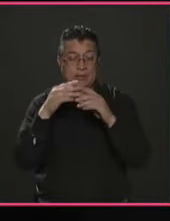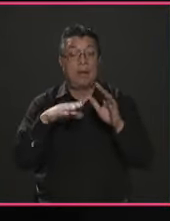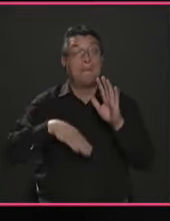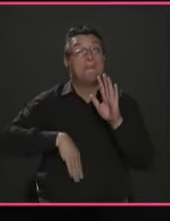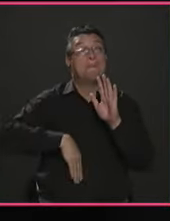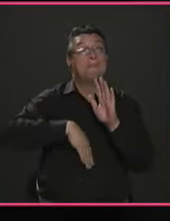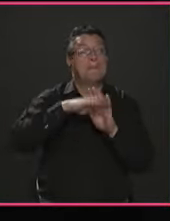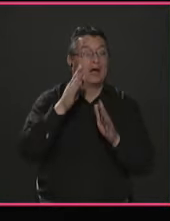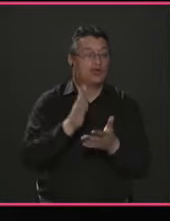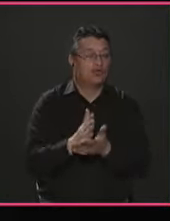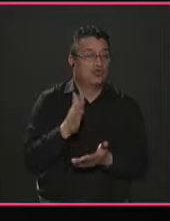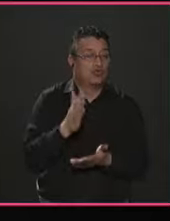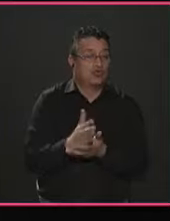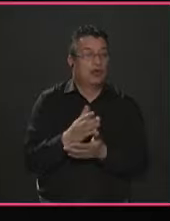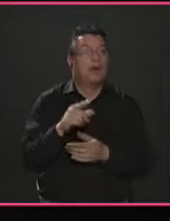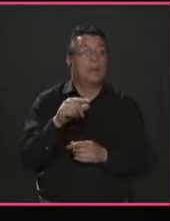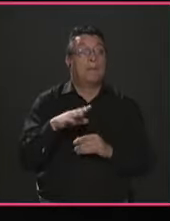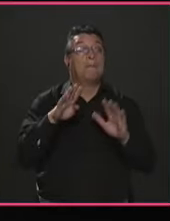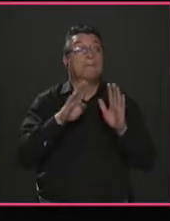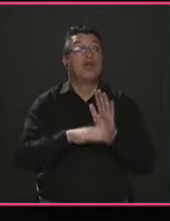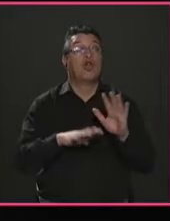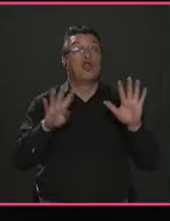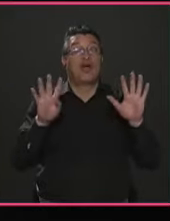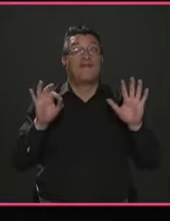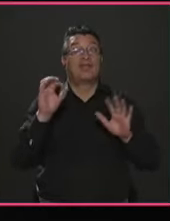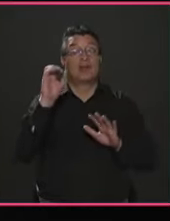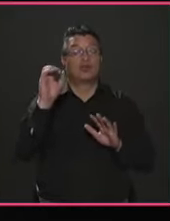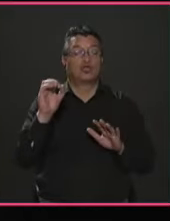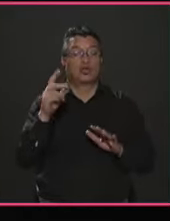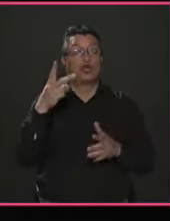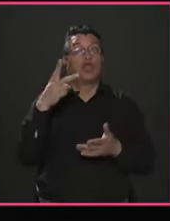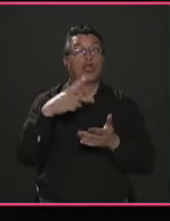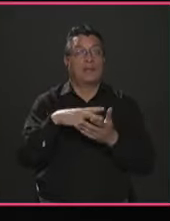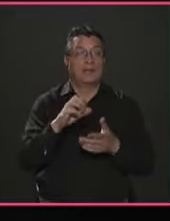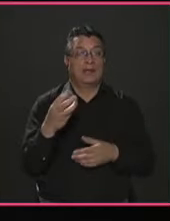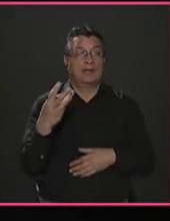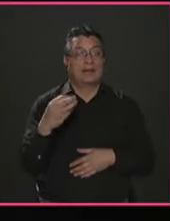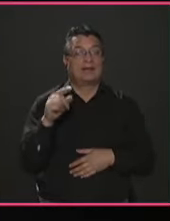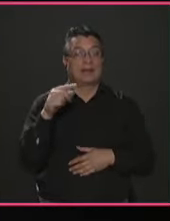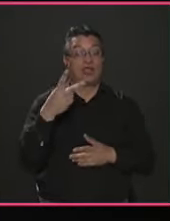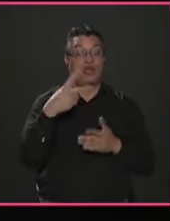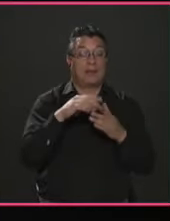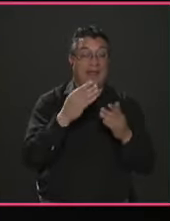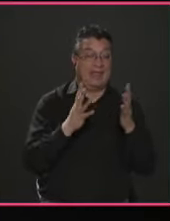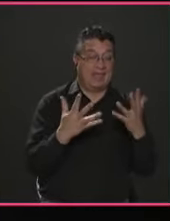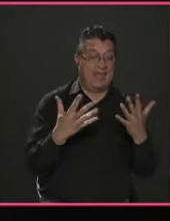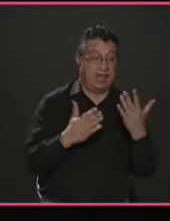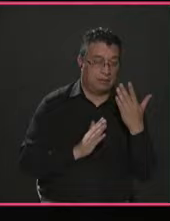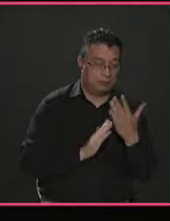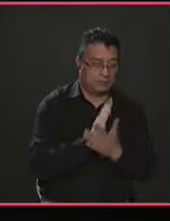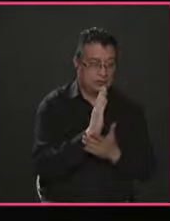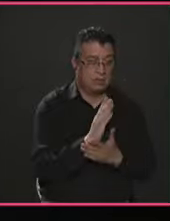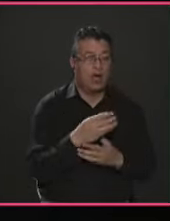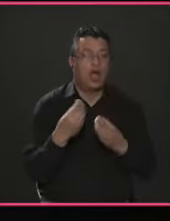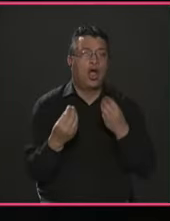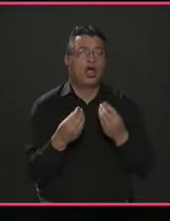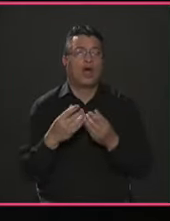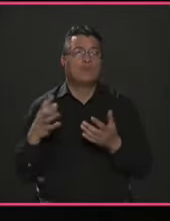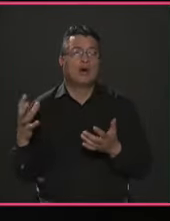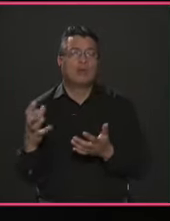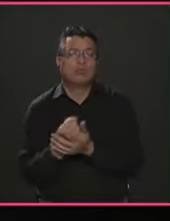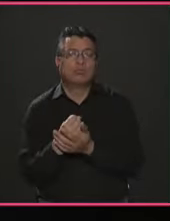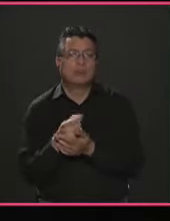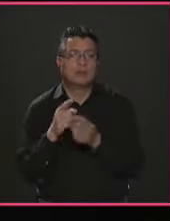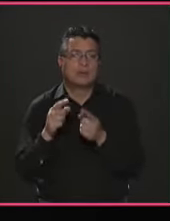más estricta Entonces menos 9% de las emisiones para el 2030 desde el 2010 Entonces cómo vamos a alcanzar estas metas